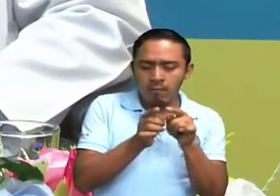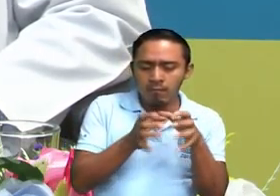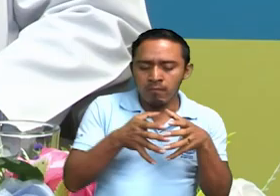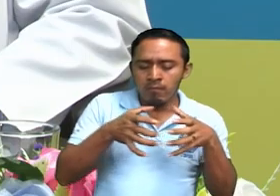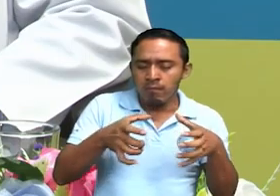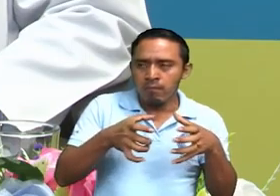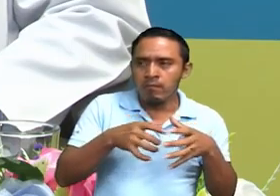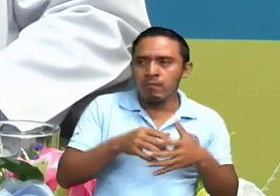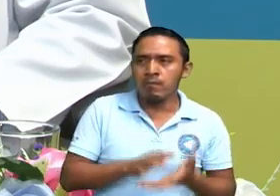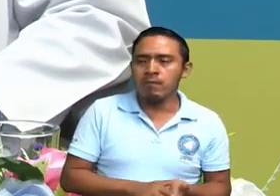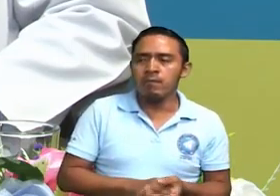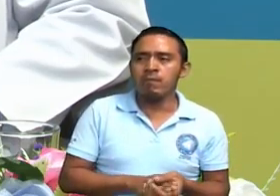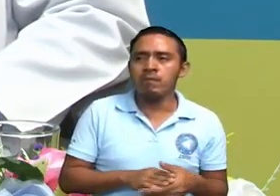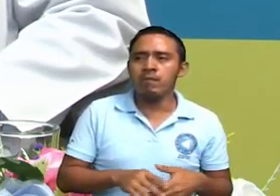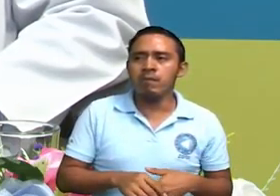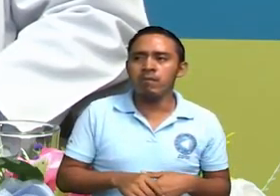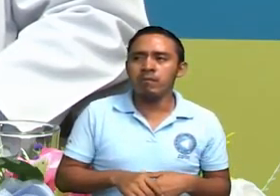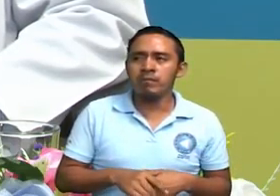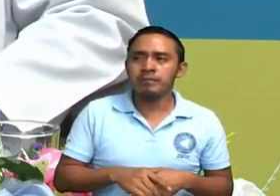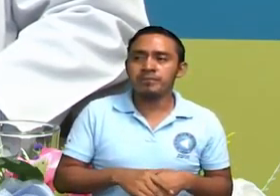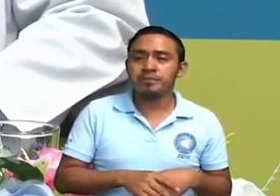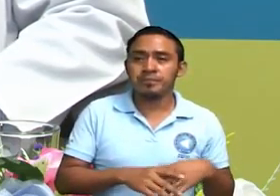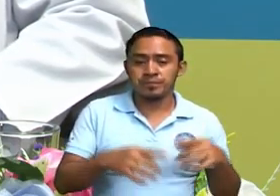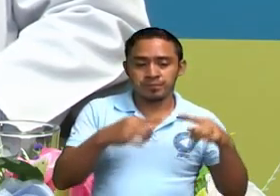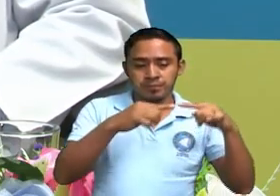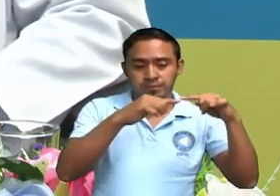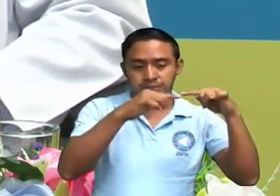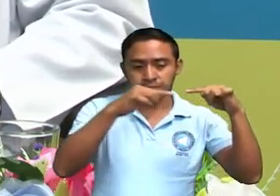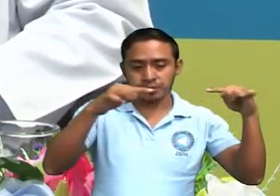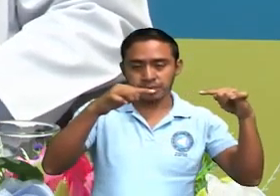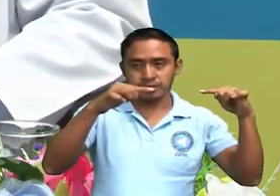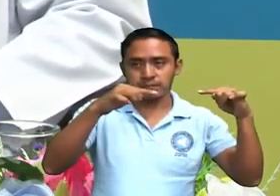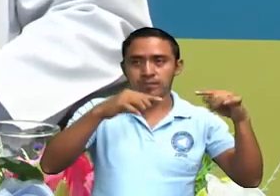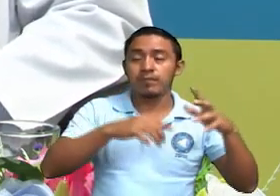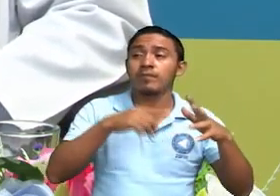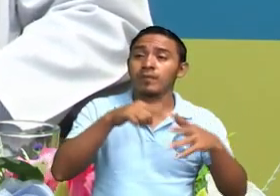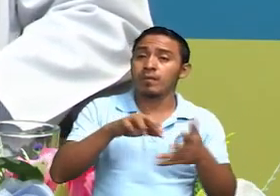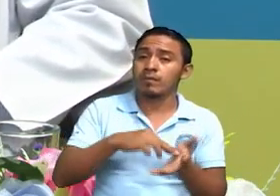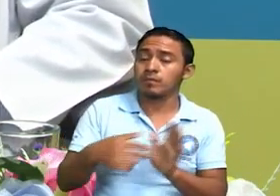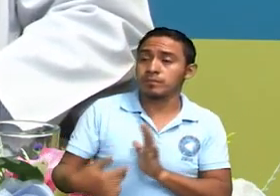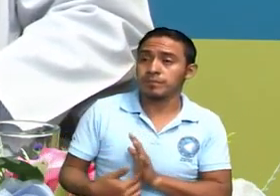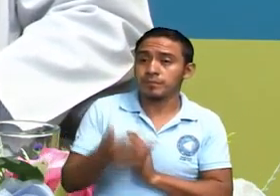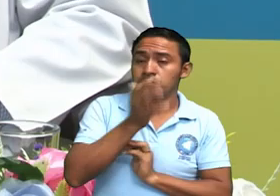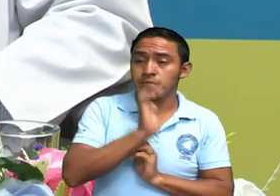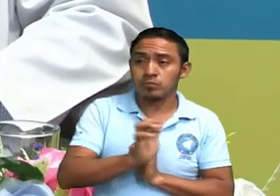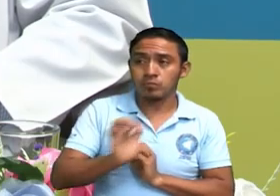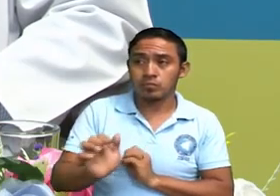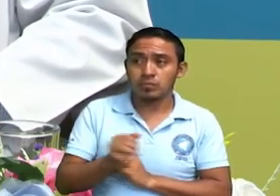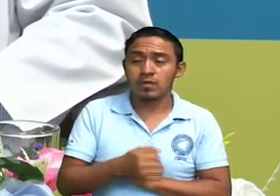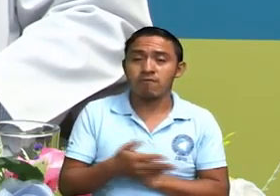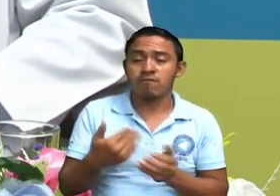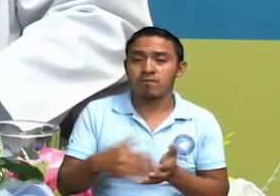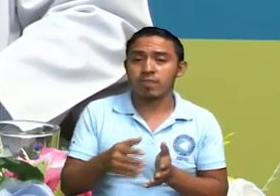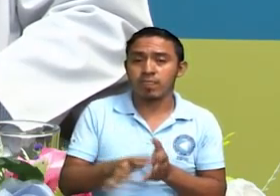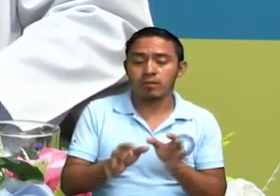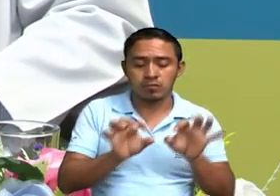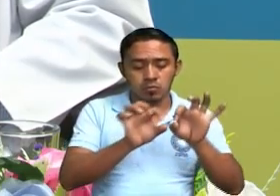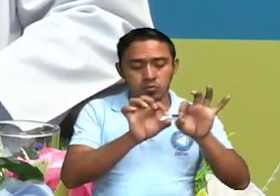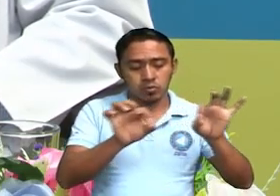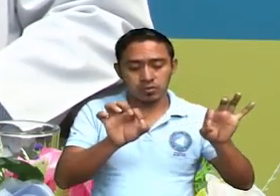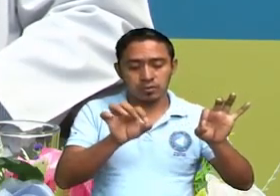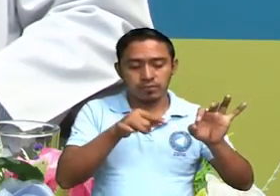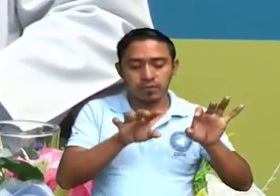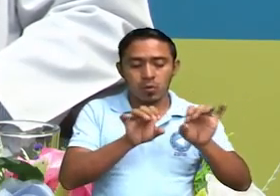ancha, ¿ves? Y es más horizontal. Esto hace de que el niño se le obstruya ese conducto